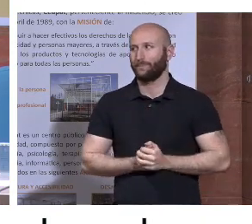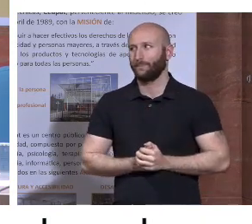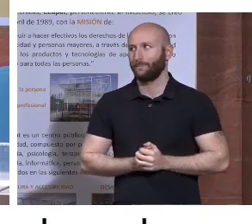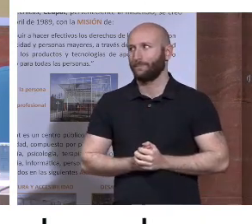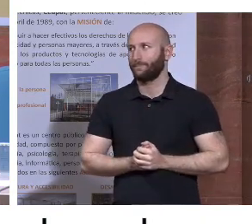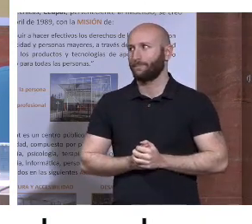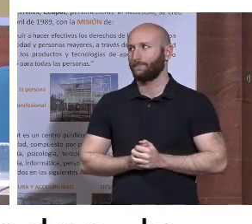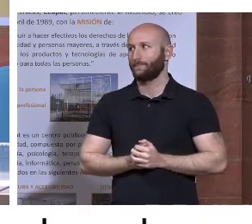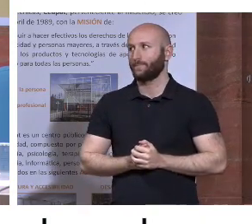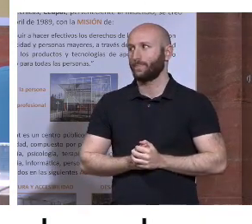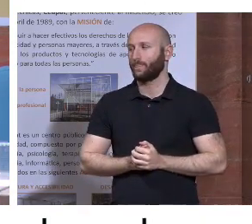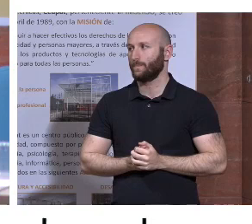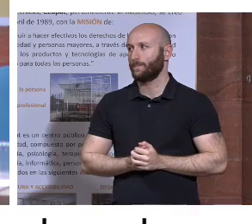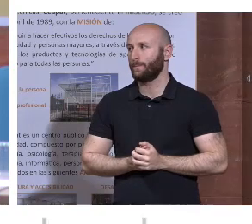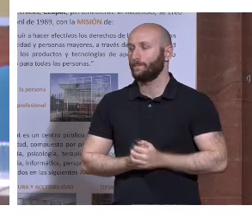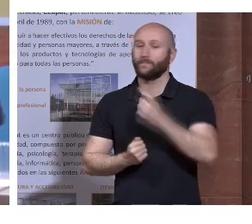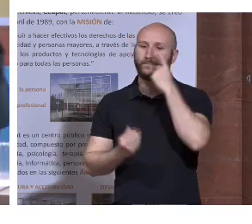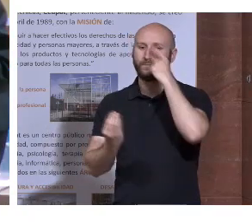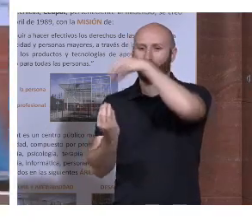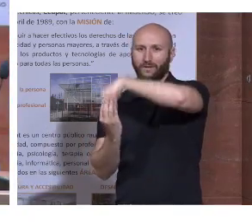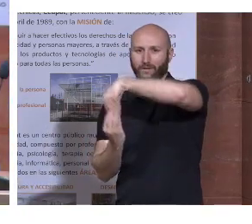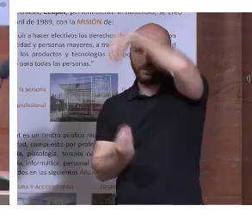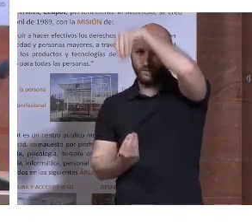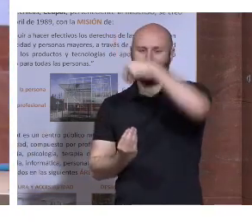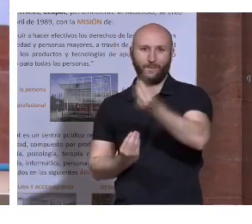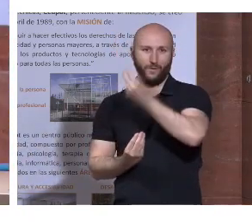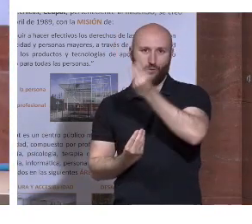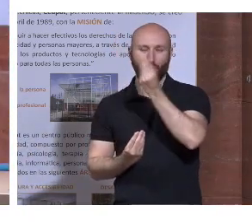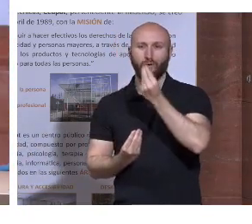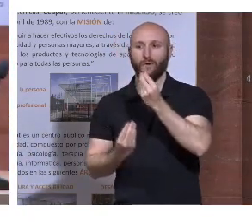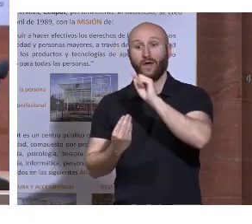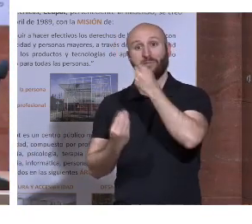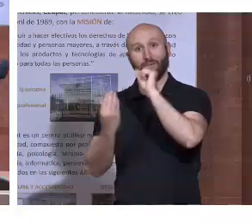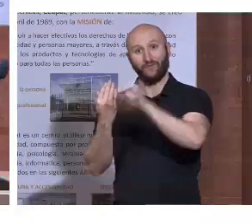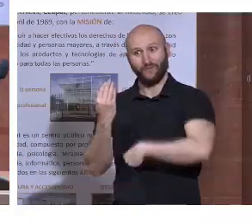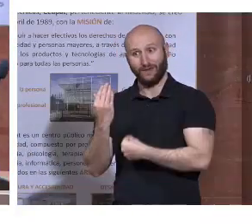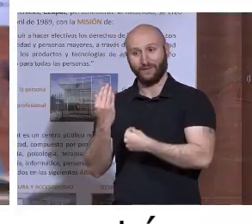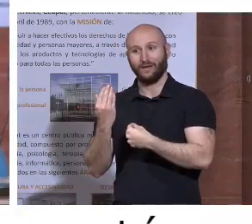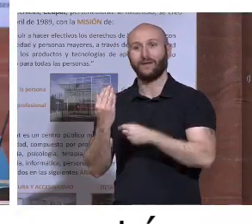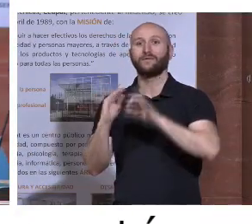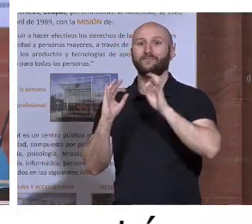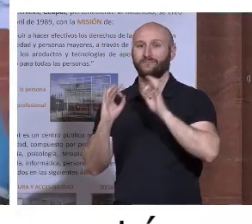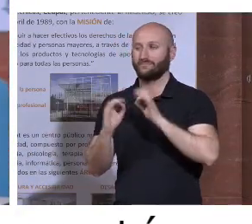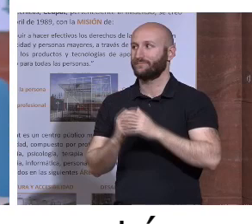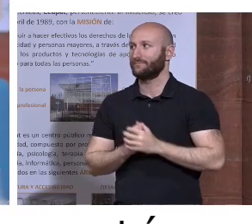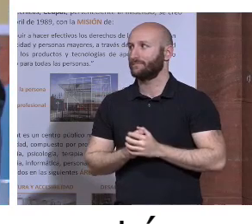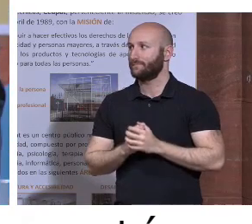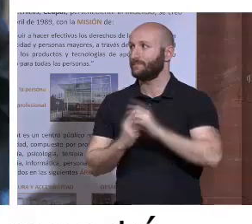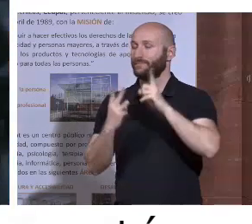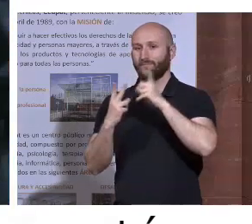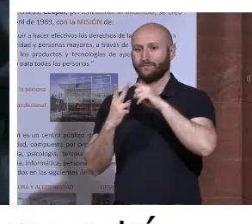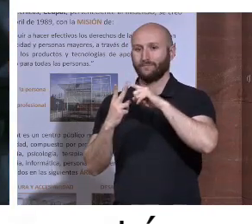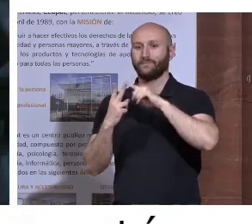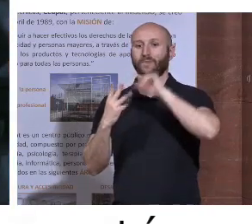Bueno, mejor así, para que lo veas tú también. Lo vamos a hacer juntos. ¿Vale? La primera firma en el centro. No hay nada, ¿no? La segunda